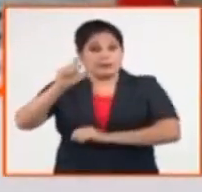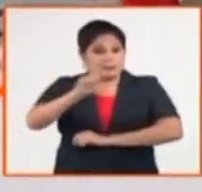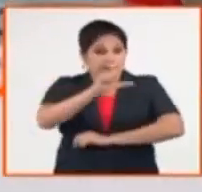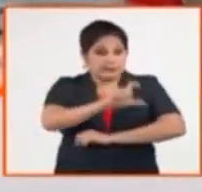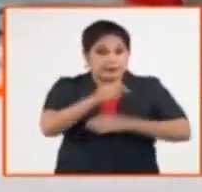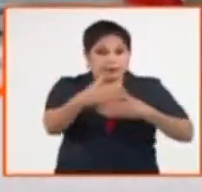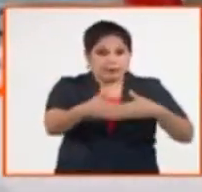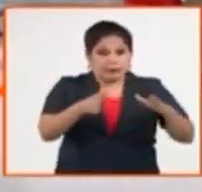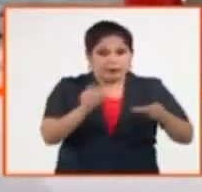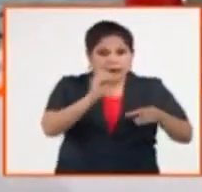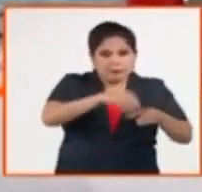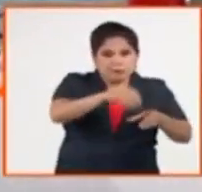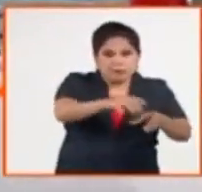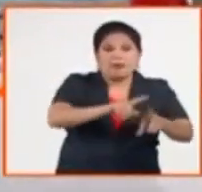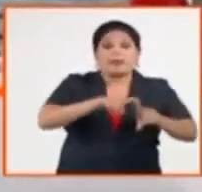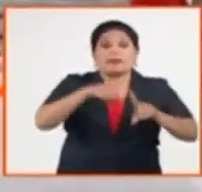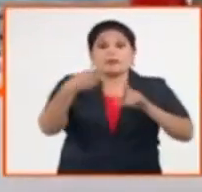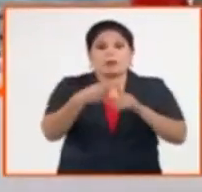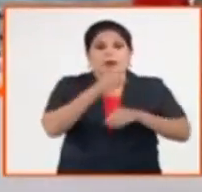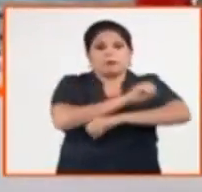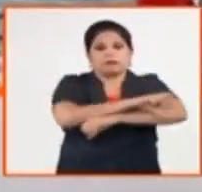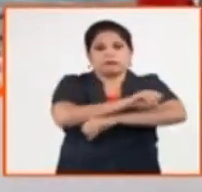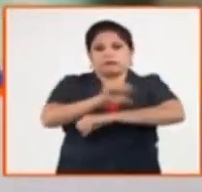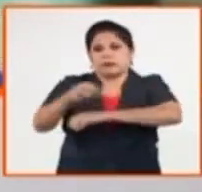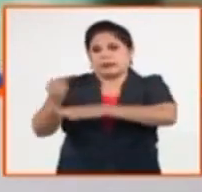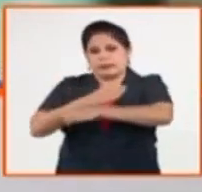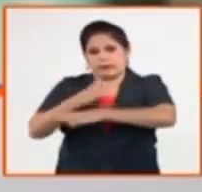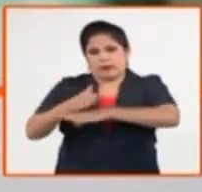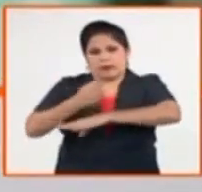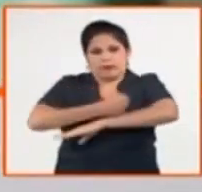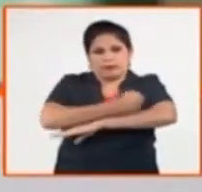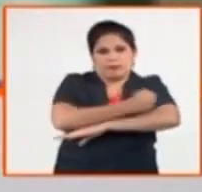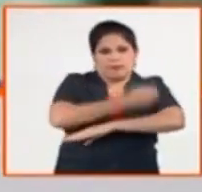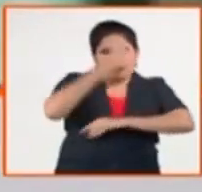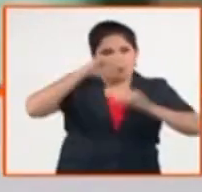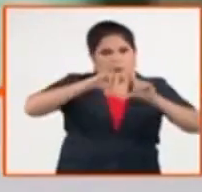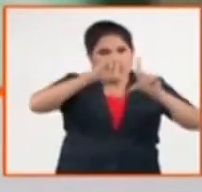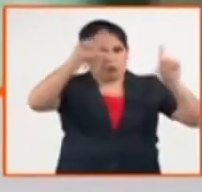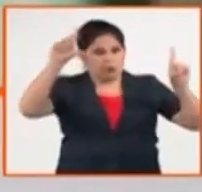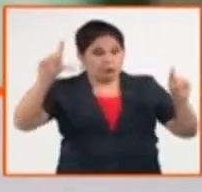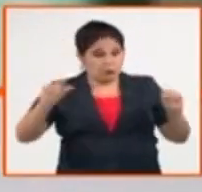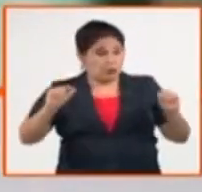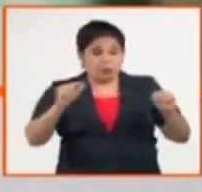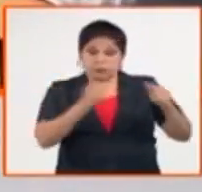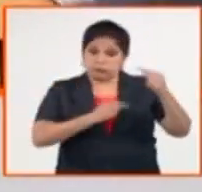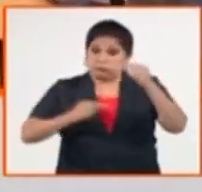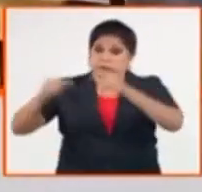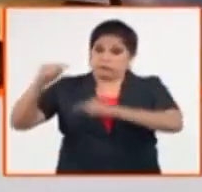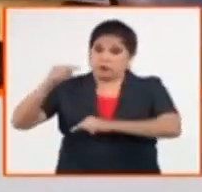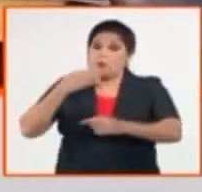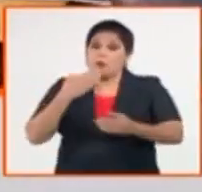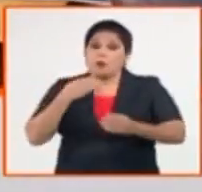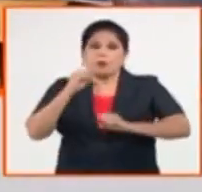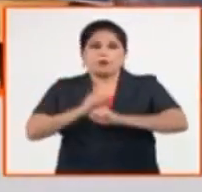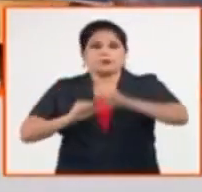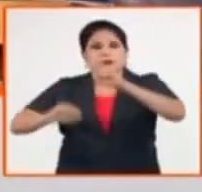través de la autoridad esta regulatoria en el país, después ya el papel de todas las estructuras del Ministerio de Salud Pública, las